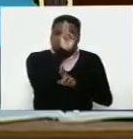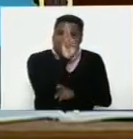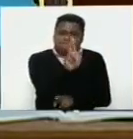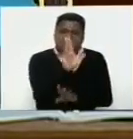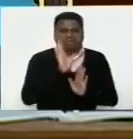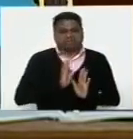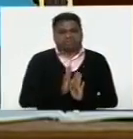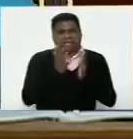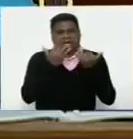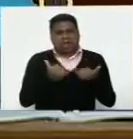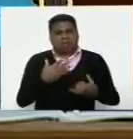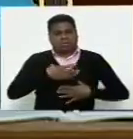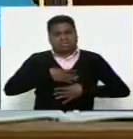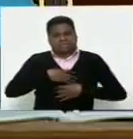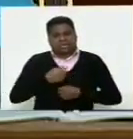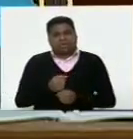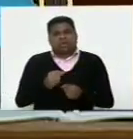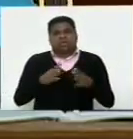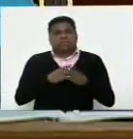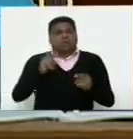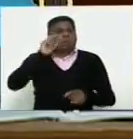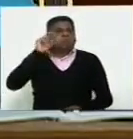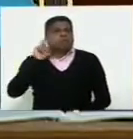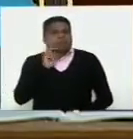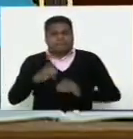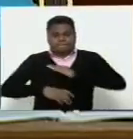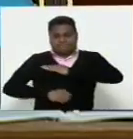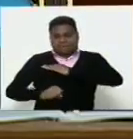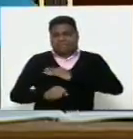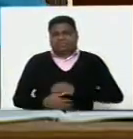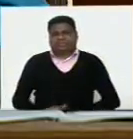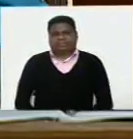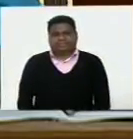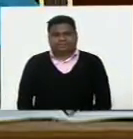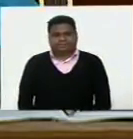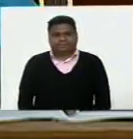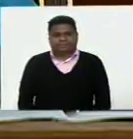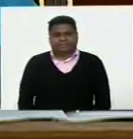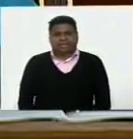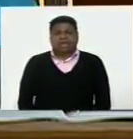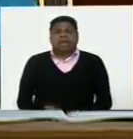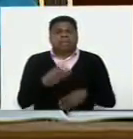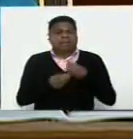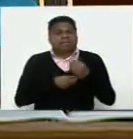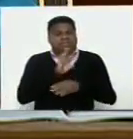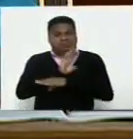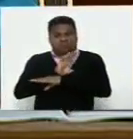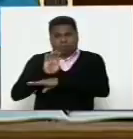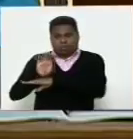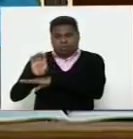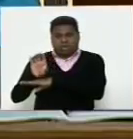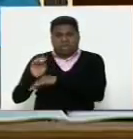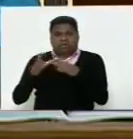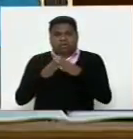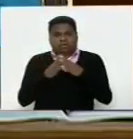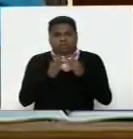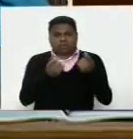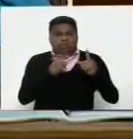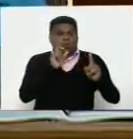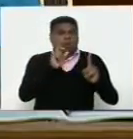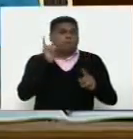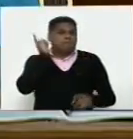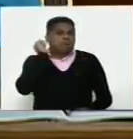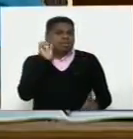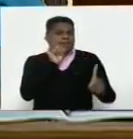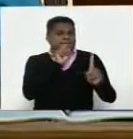salud durante la gestación, el trabajo de parto, parto y el posparto. A los fines de garantizar la igualdad de las mujeres